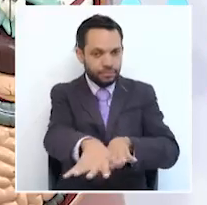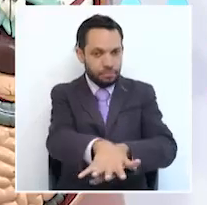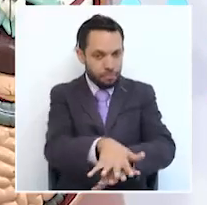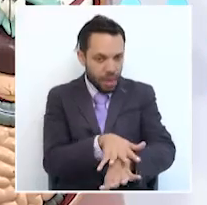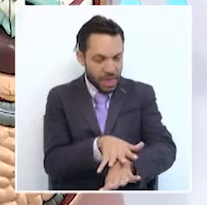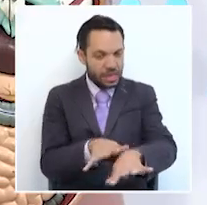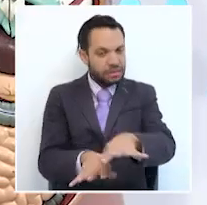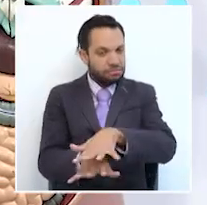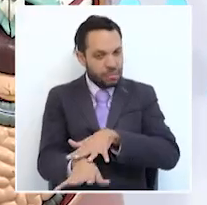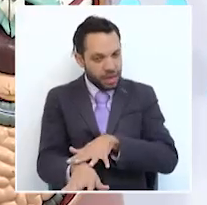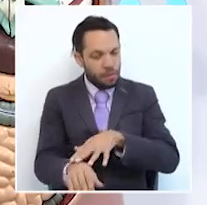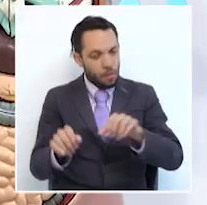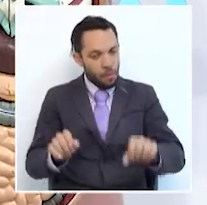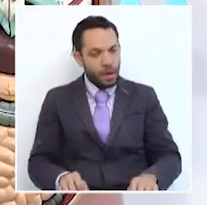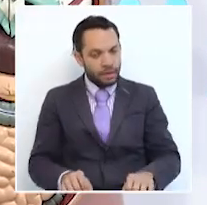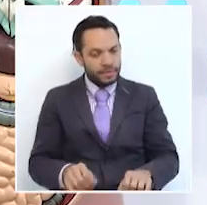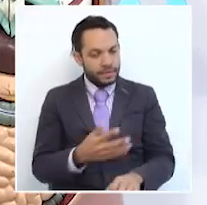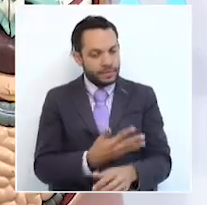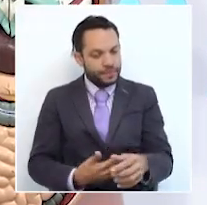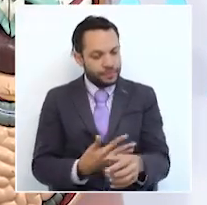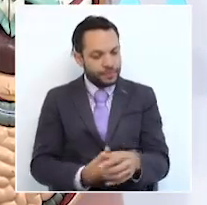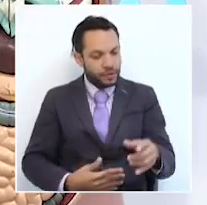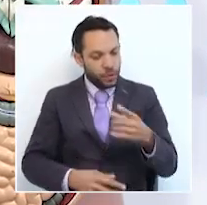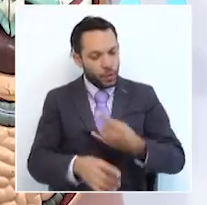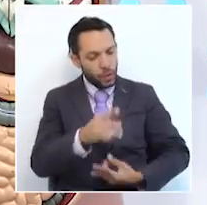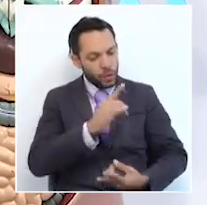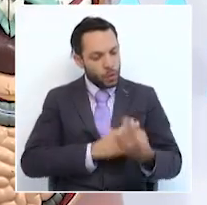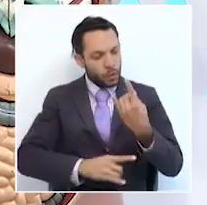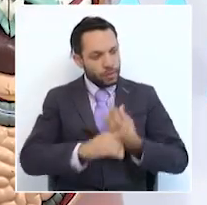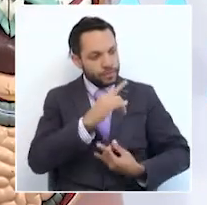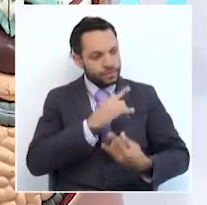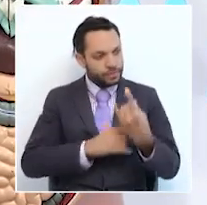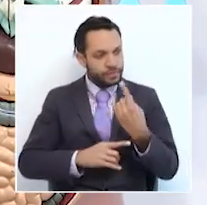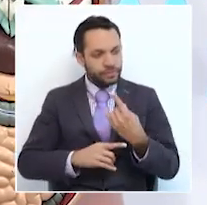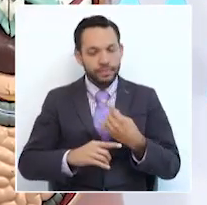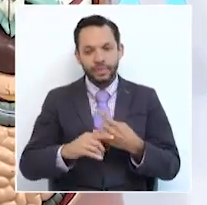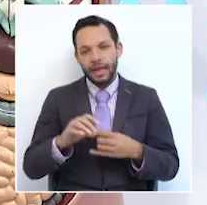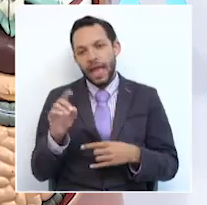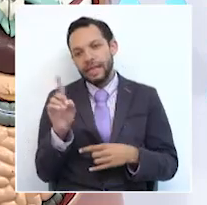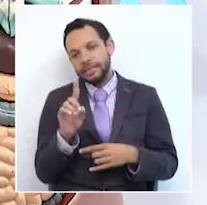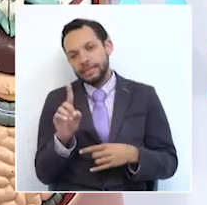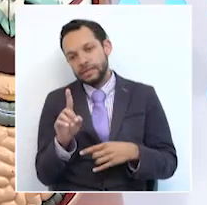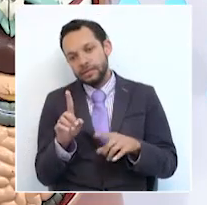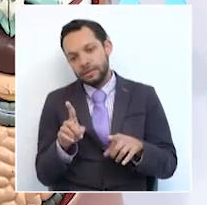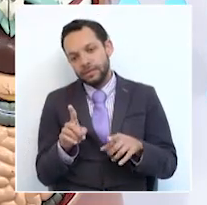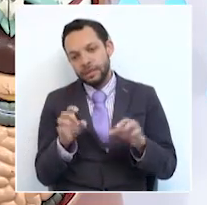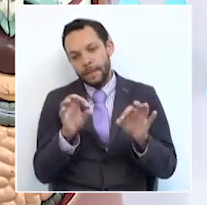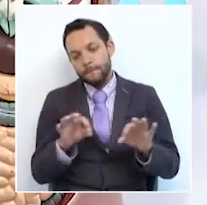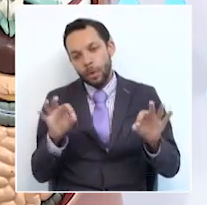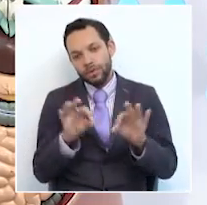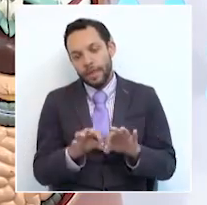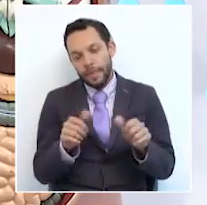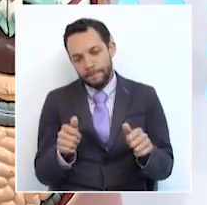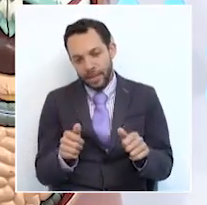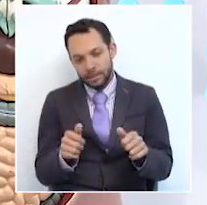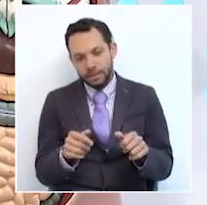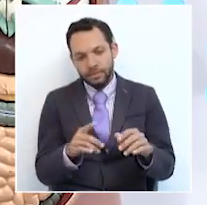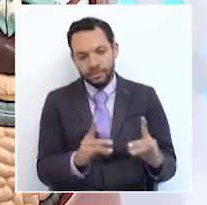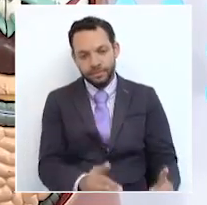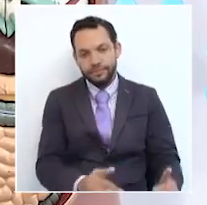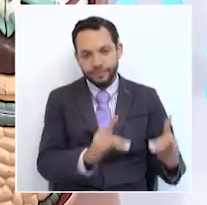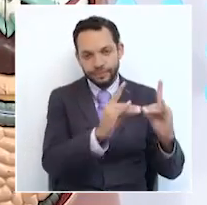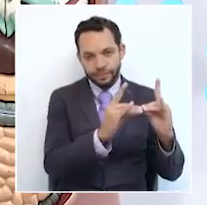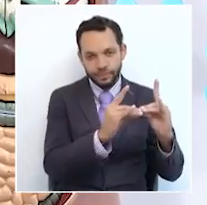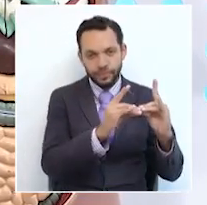para que la sangre suba eso de acostarse y subir los pies eso es magia para tantas personas eso lo deberían hacer